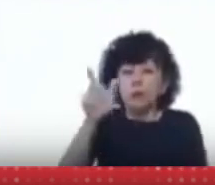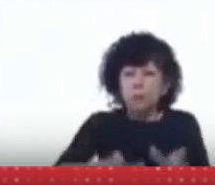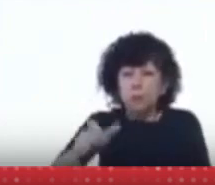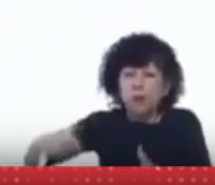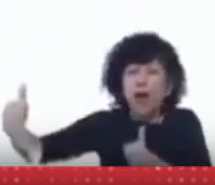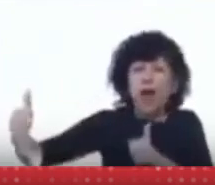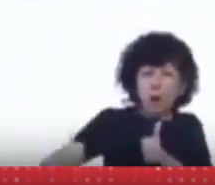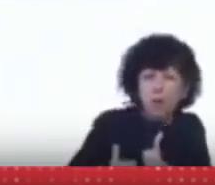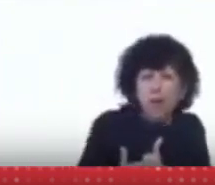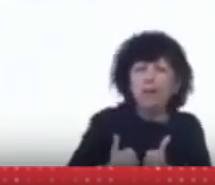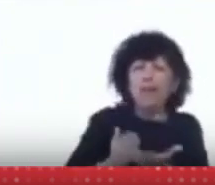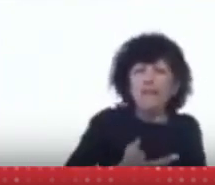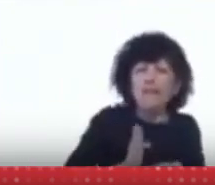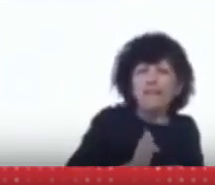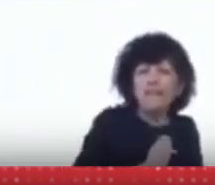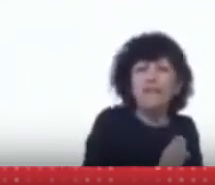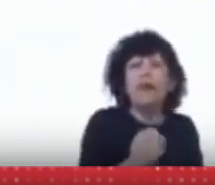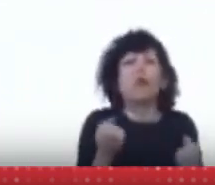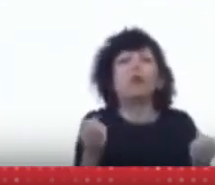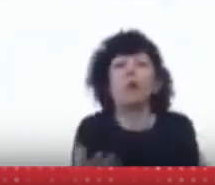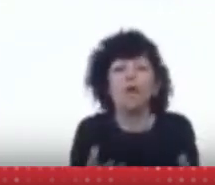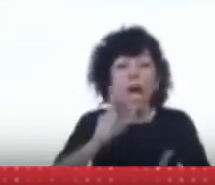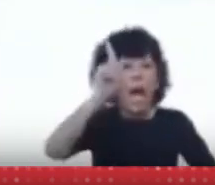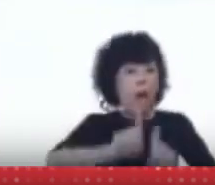también porque, aunque